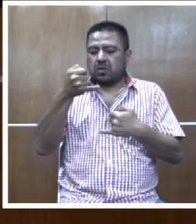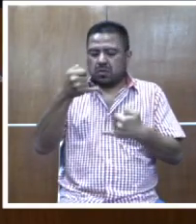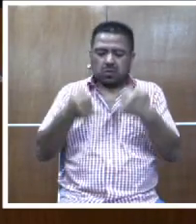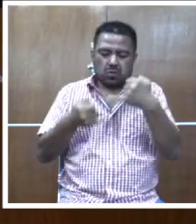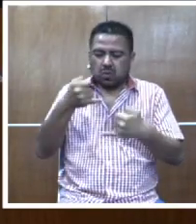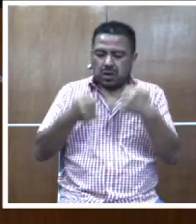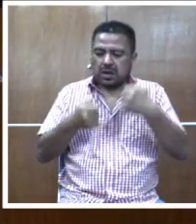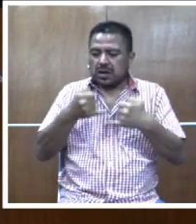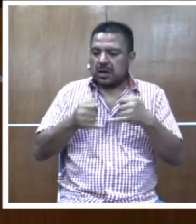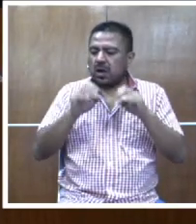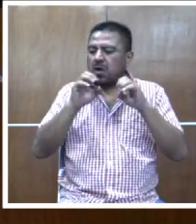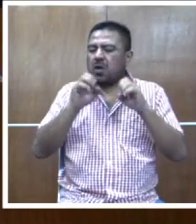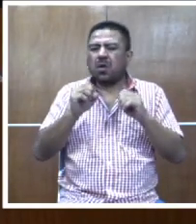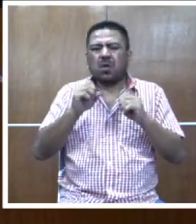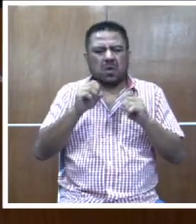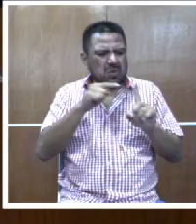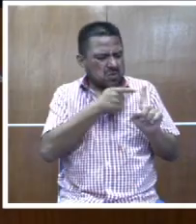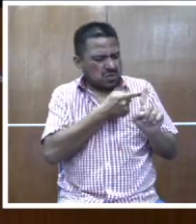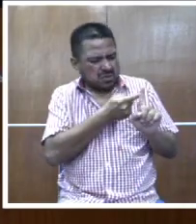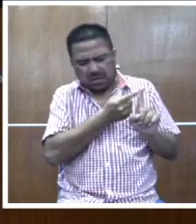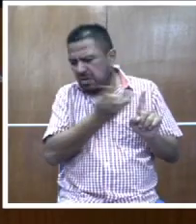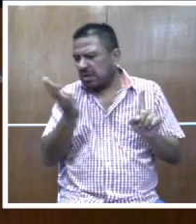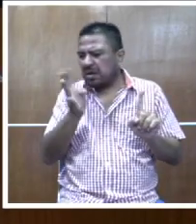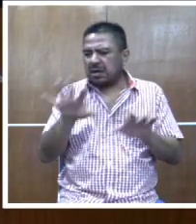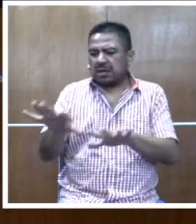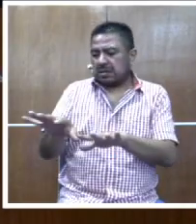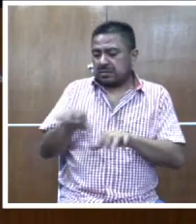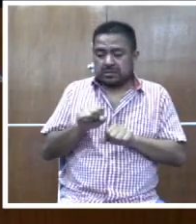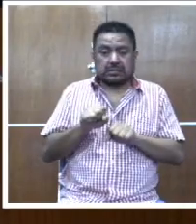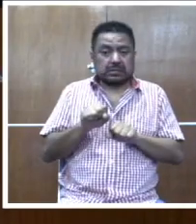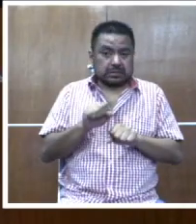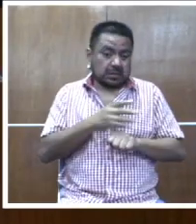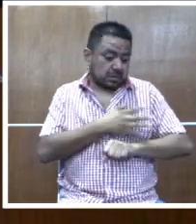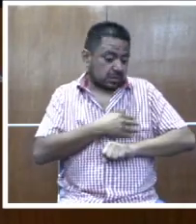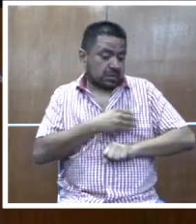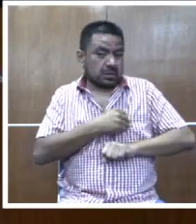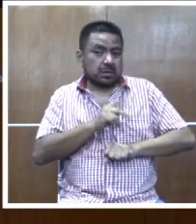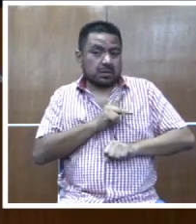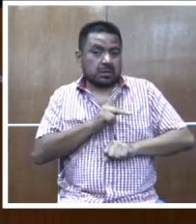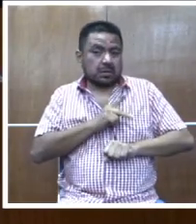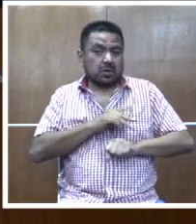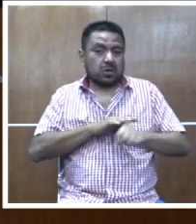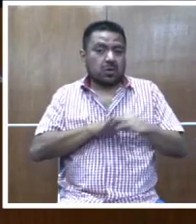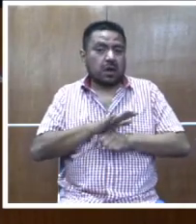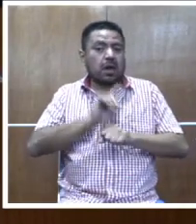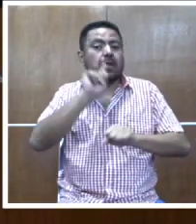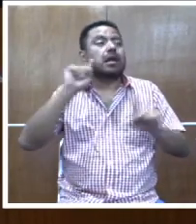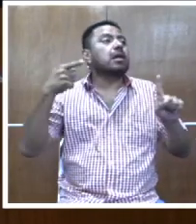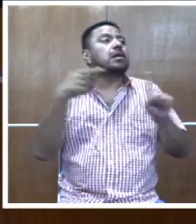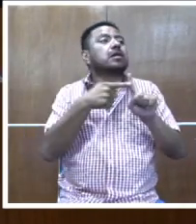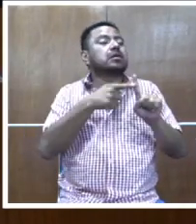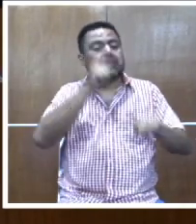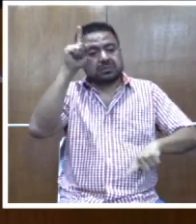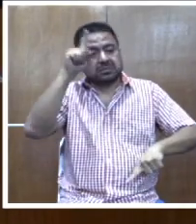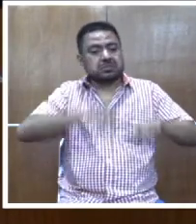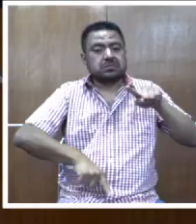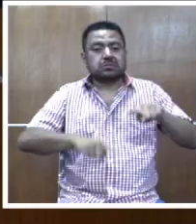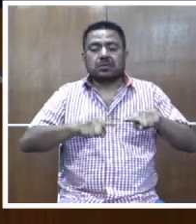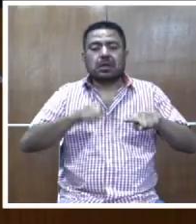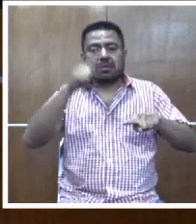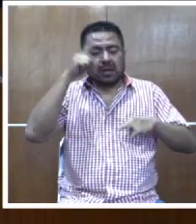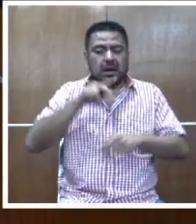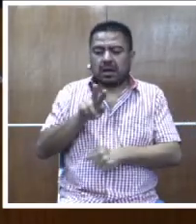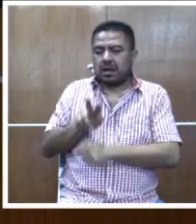y cualquiera de ellos lo sustrajera o retuviera con la finalidad de suspender o privar de la